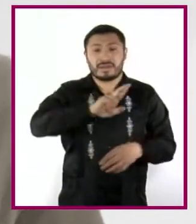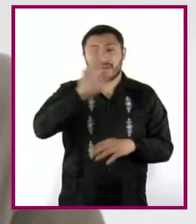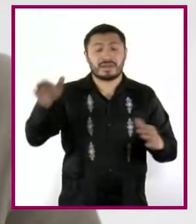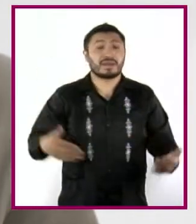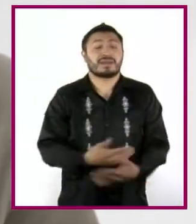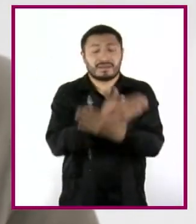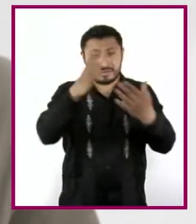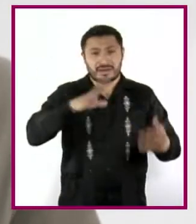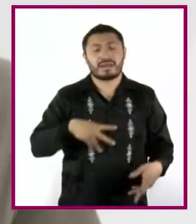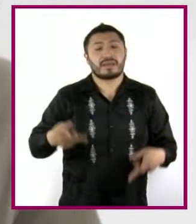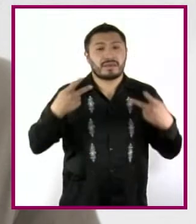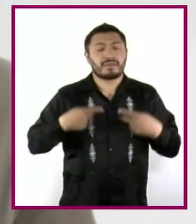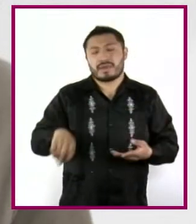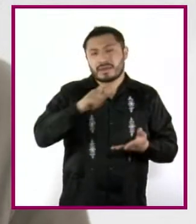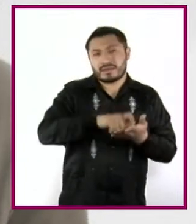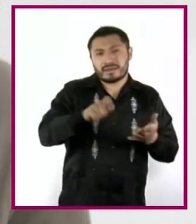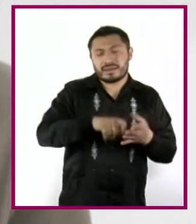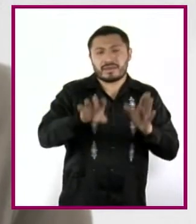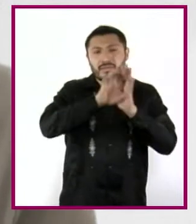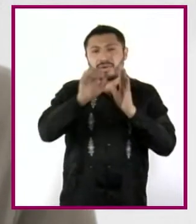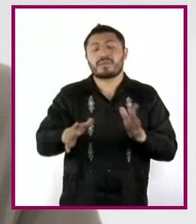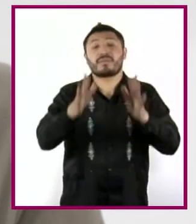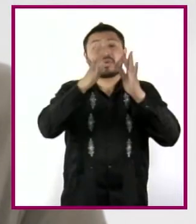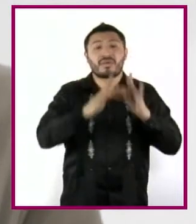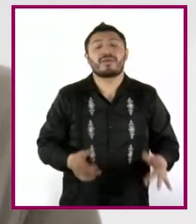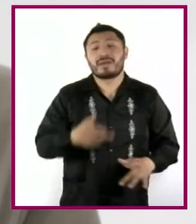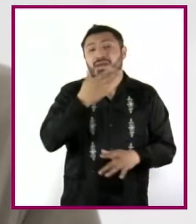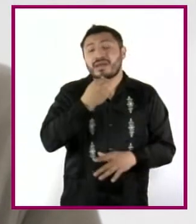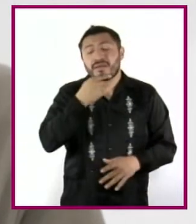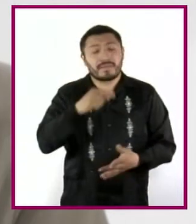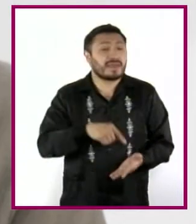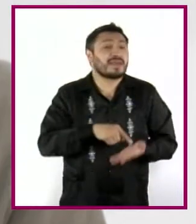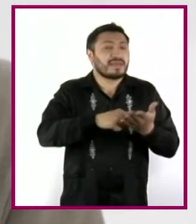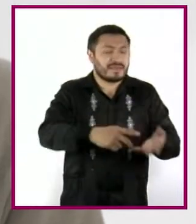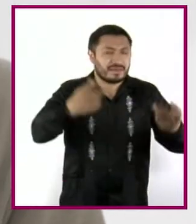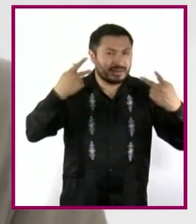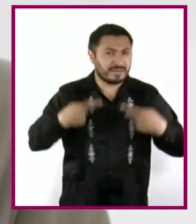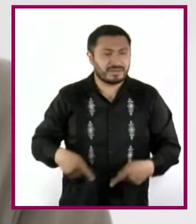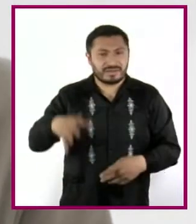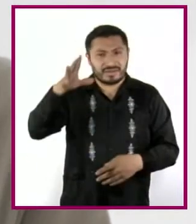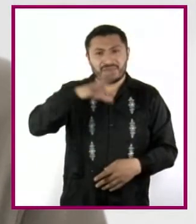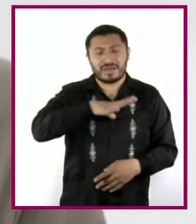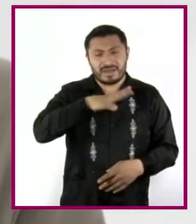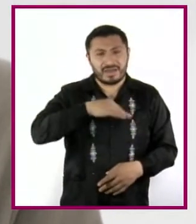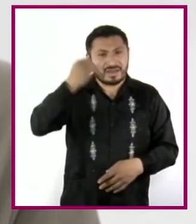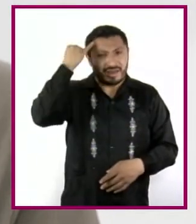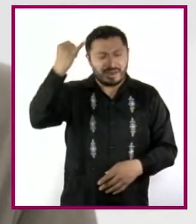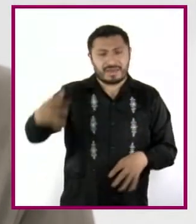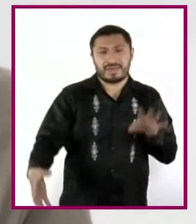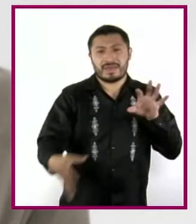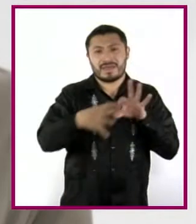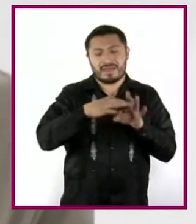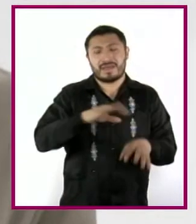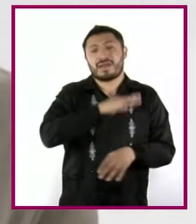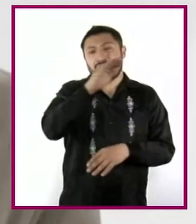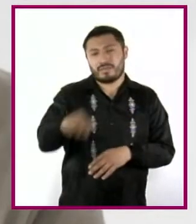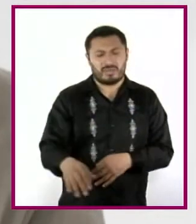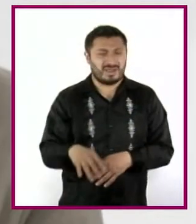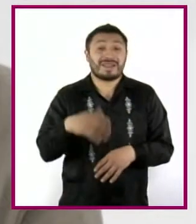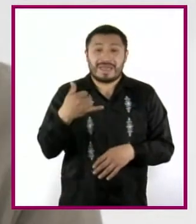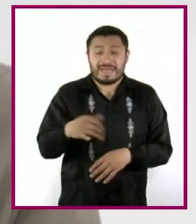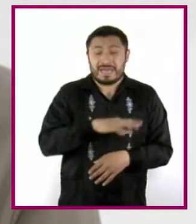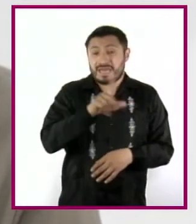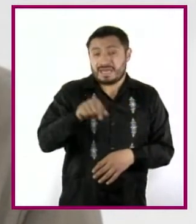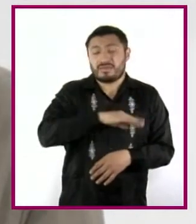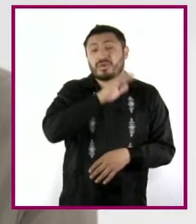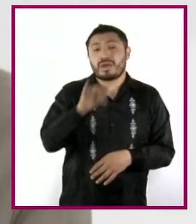Incluso hay autores como el francés Philippe Ariès que postulan que las personas tenían cierta familiaridad con la muerte y morían con relativa paz,